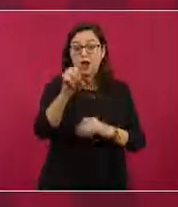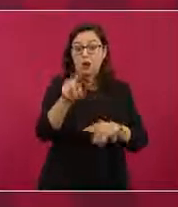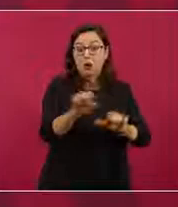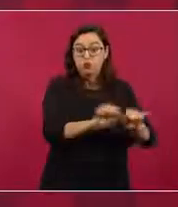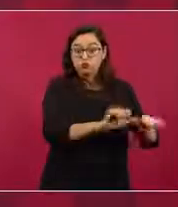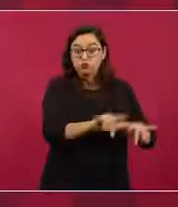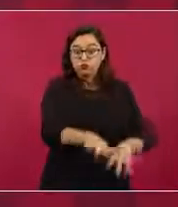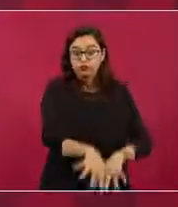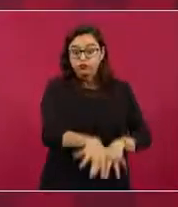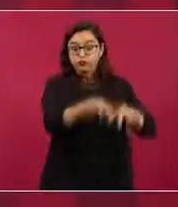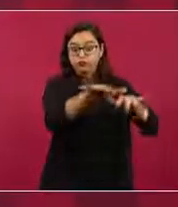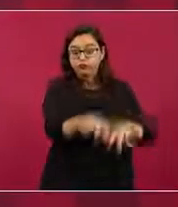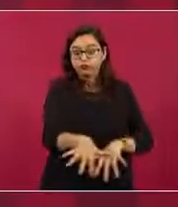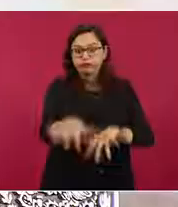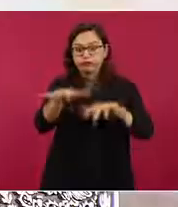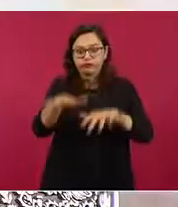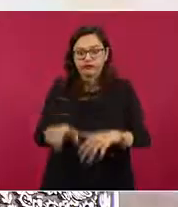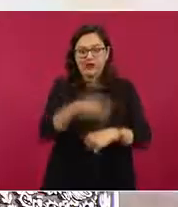de Jalisco.